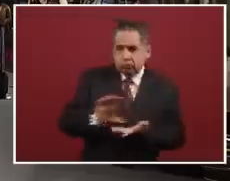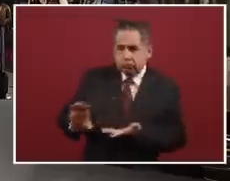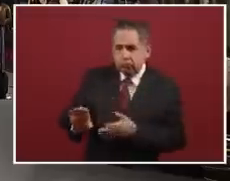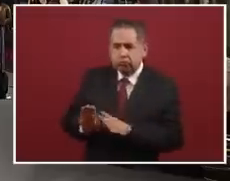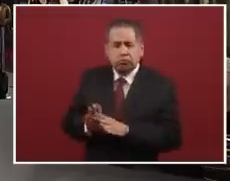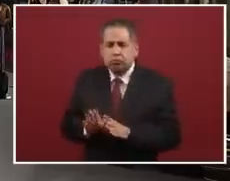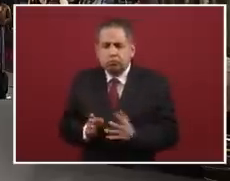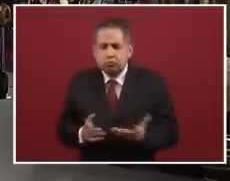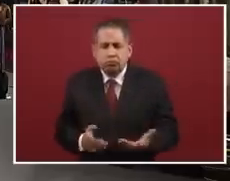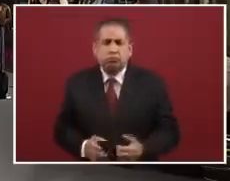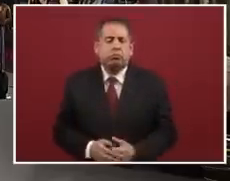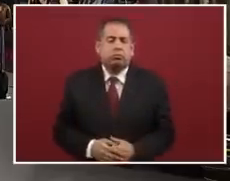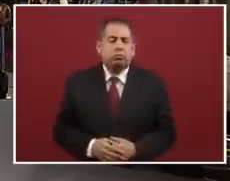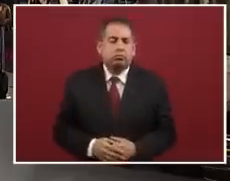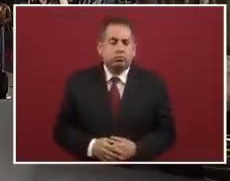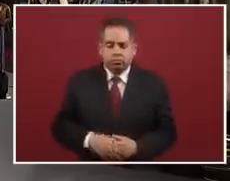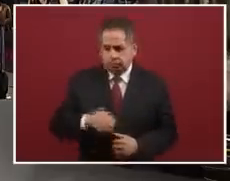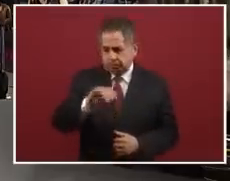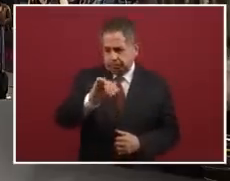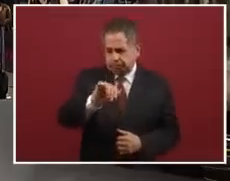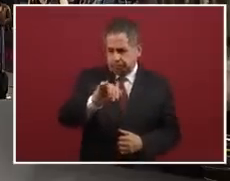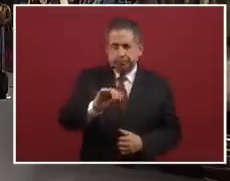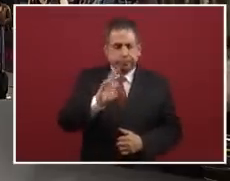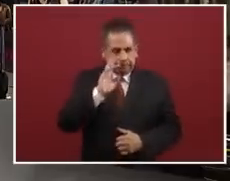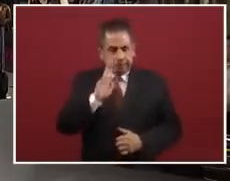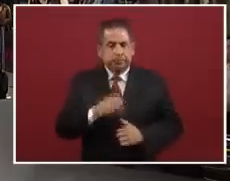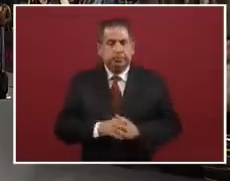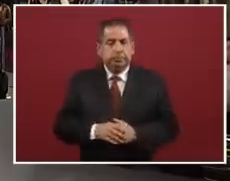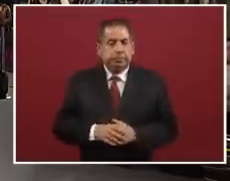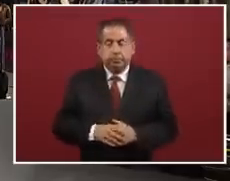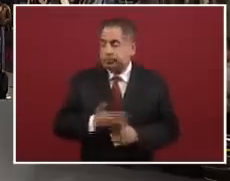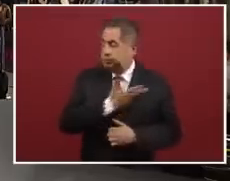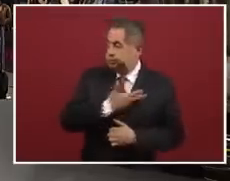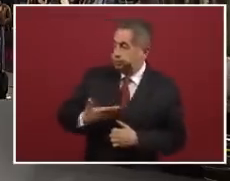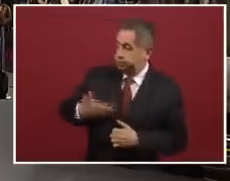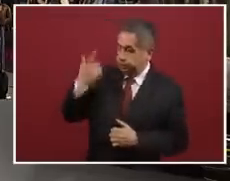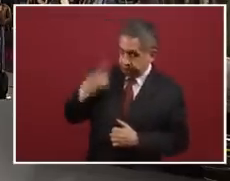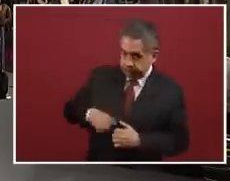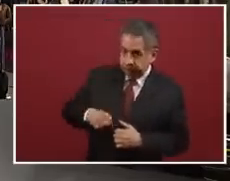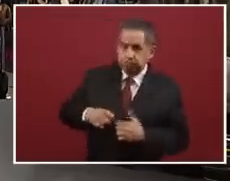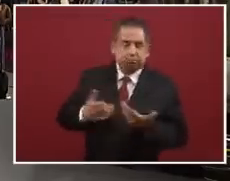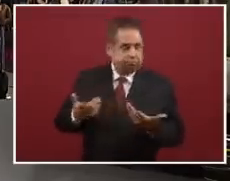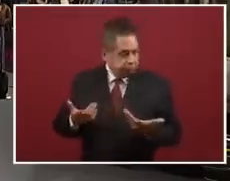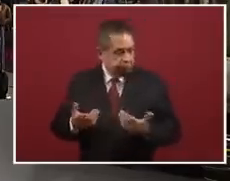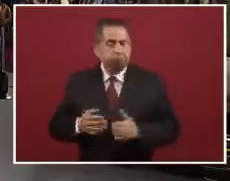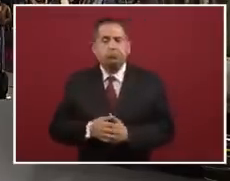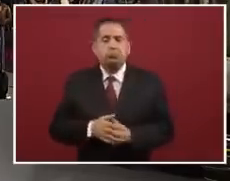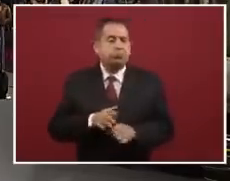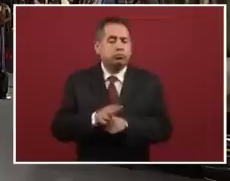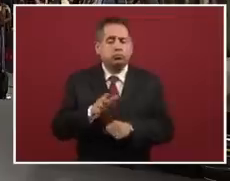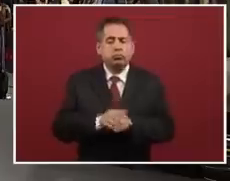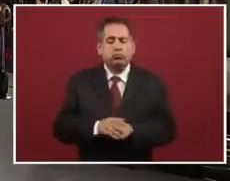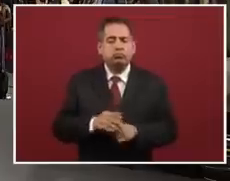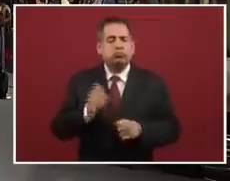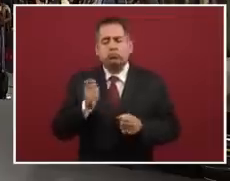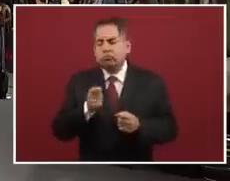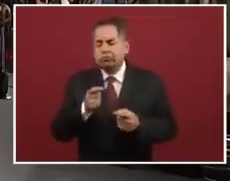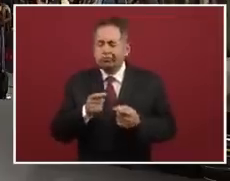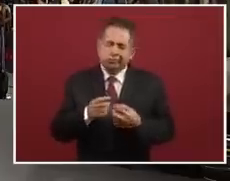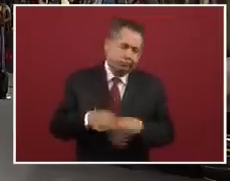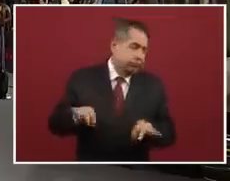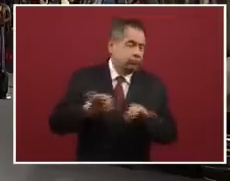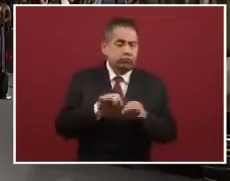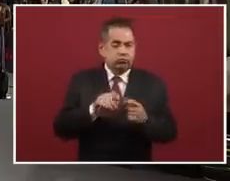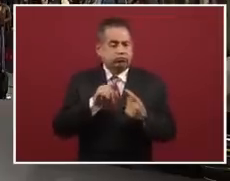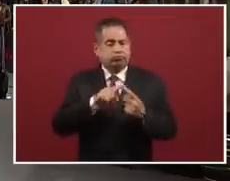Gracias. Sí, nosotros queremos, y la instrucción, señor presidente de la República, es esa. ¿Cuáles son los elementos primordiales de